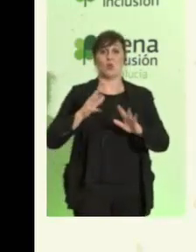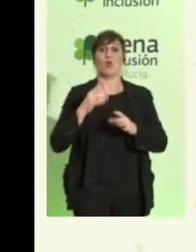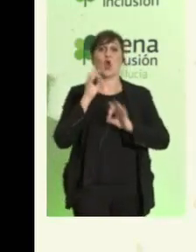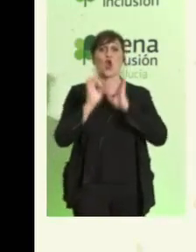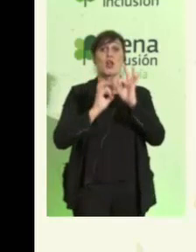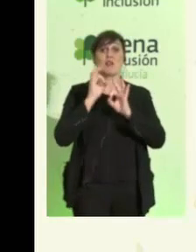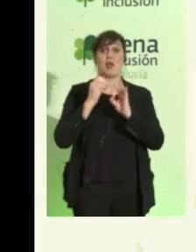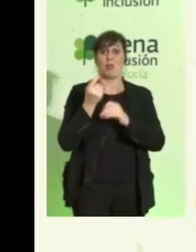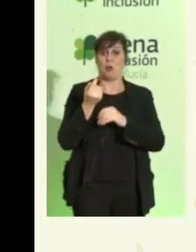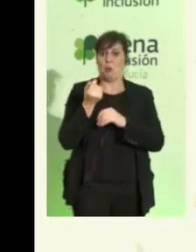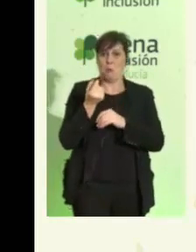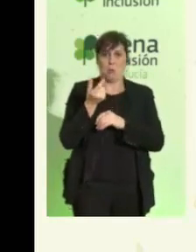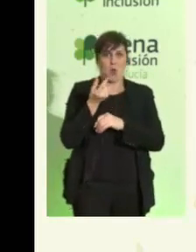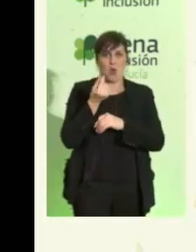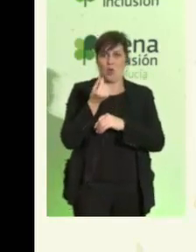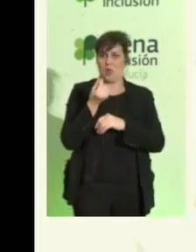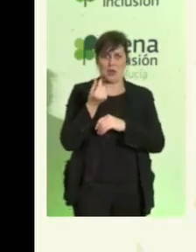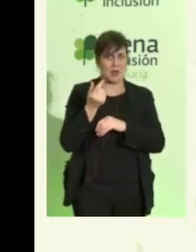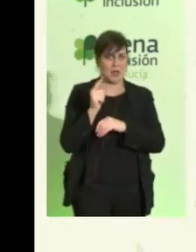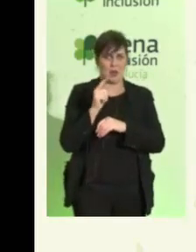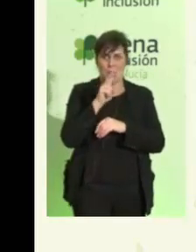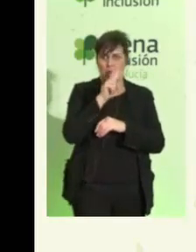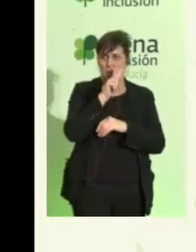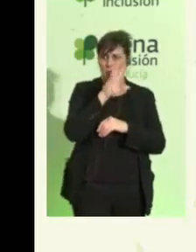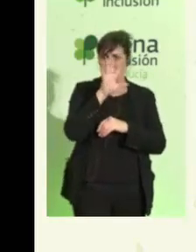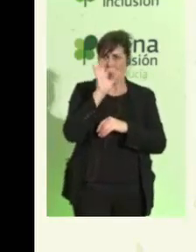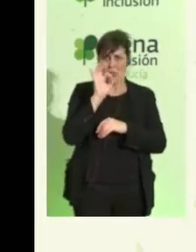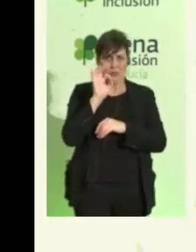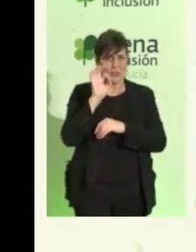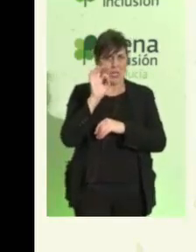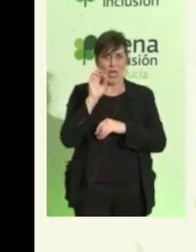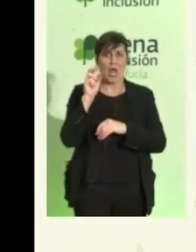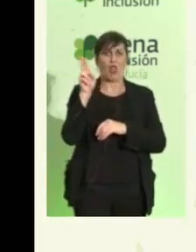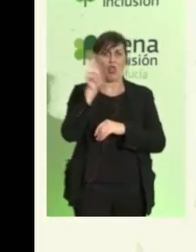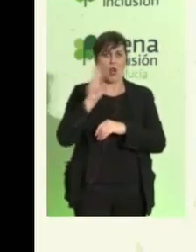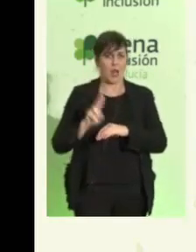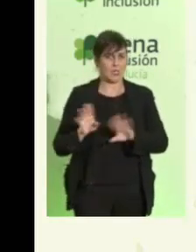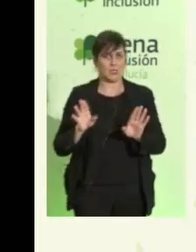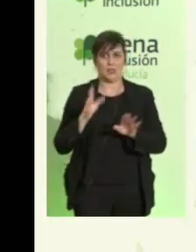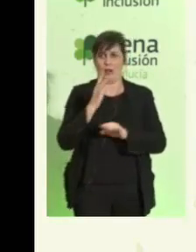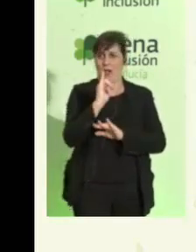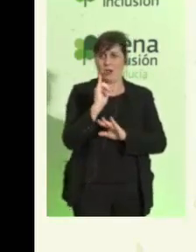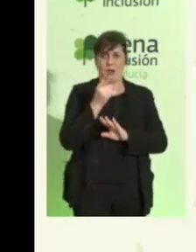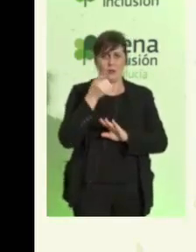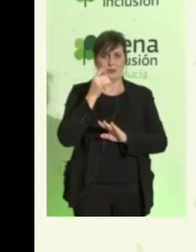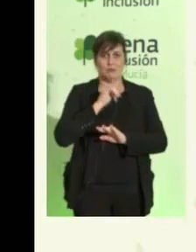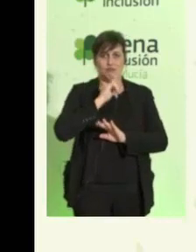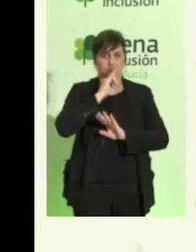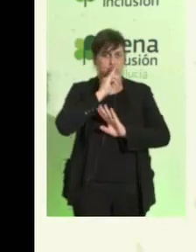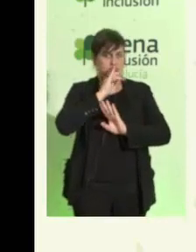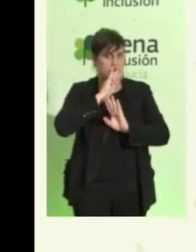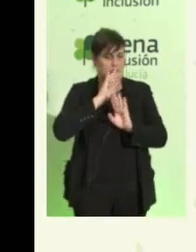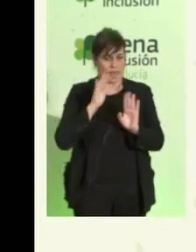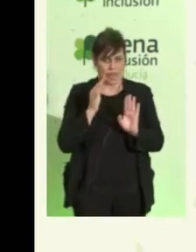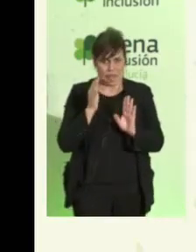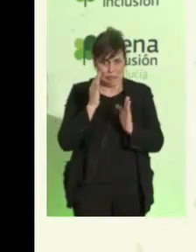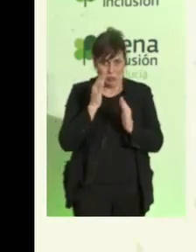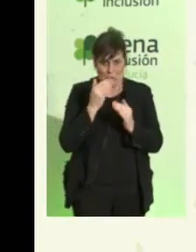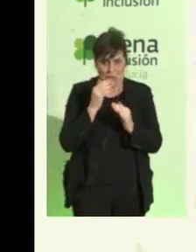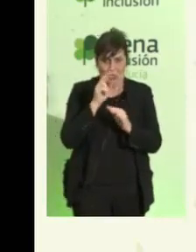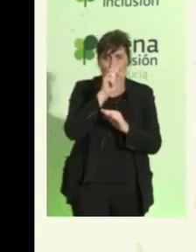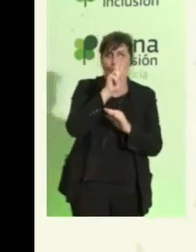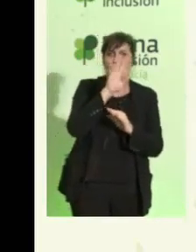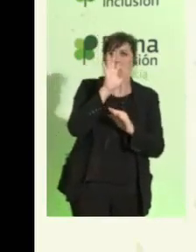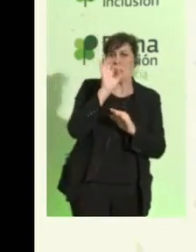muy poco dinero. Entre nosotras dos teníamos $250. Que es más o menos son unos